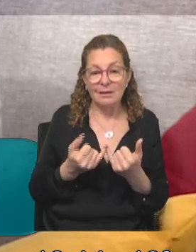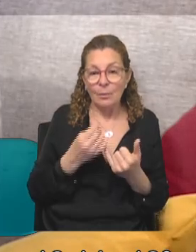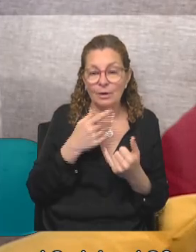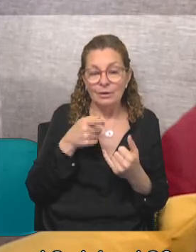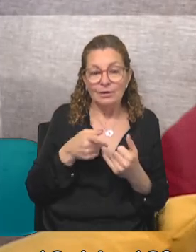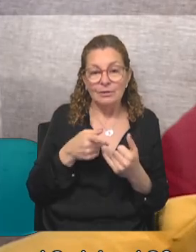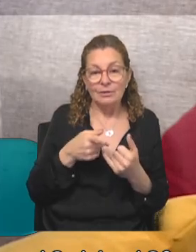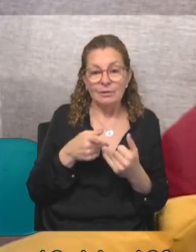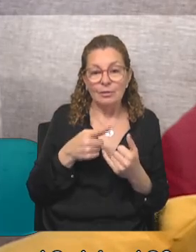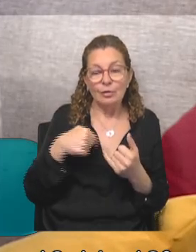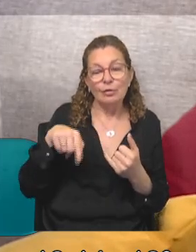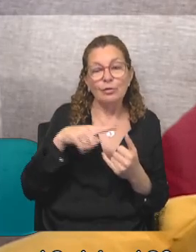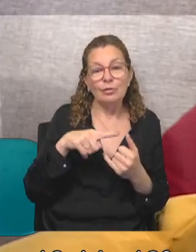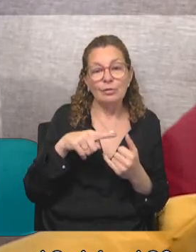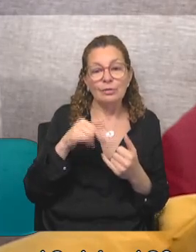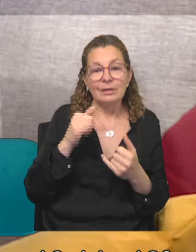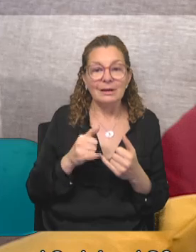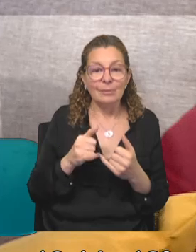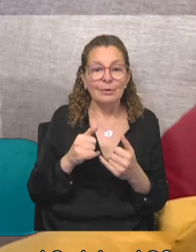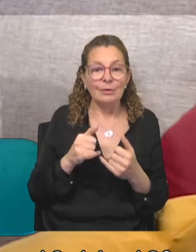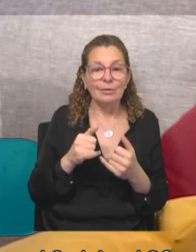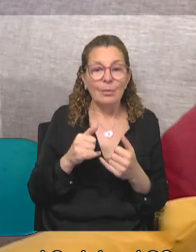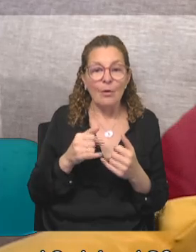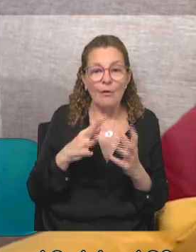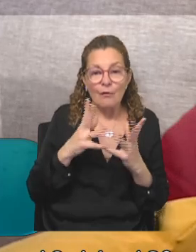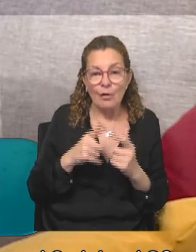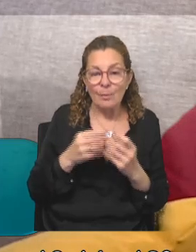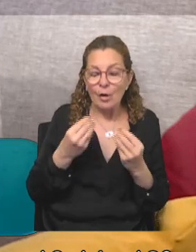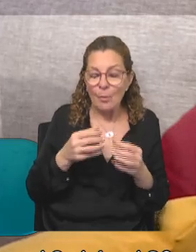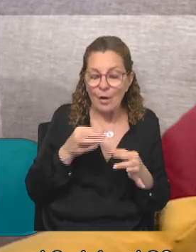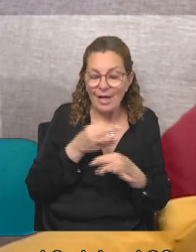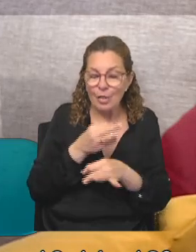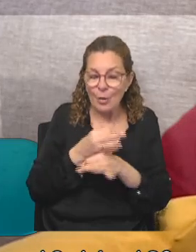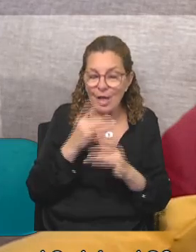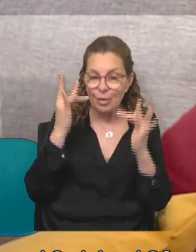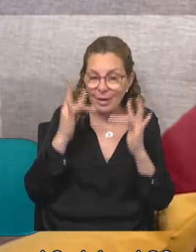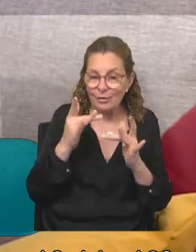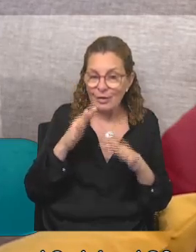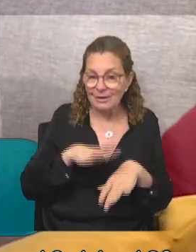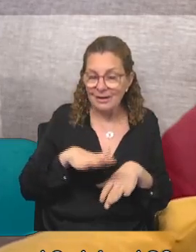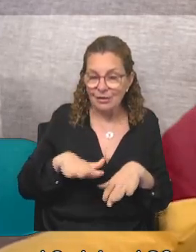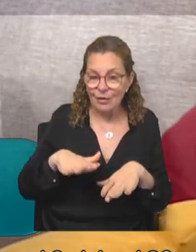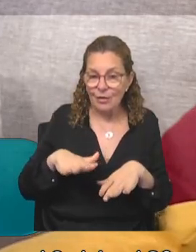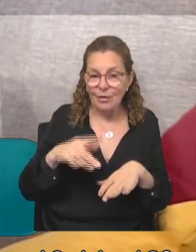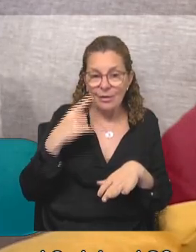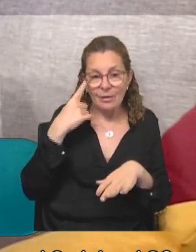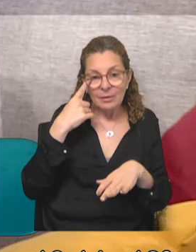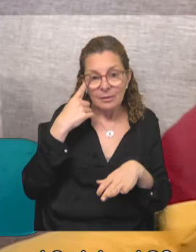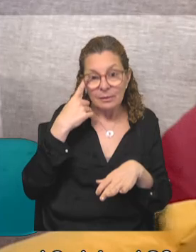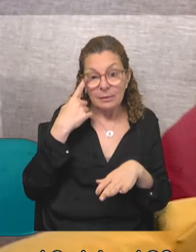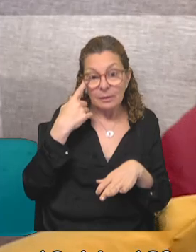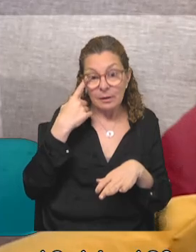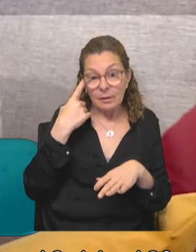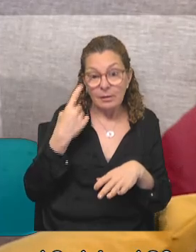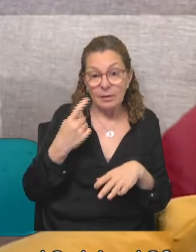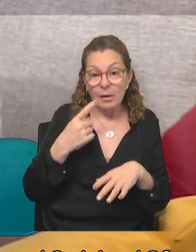nosotros tenemos estilos también de cómo educamos a nuestros niños basados en el varón es el